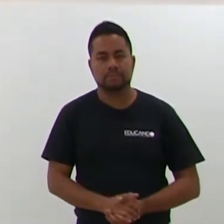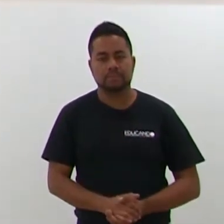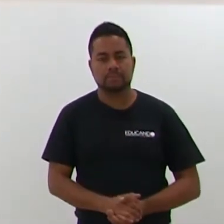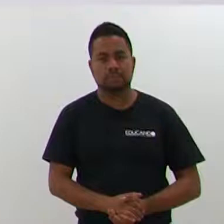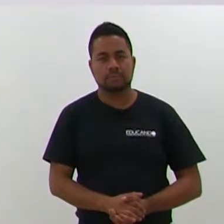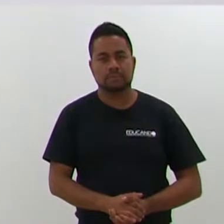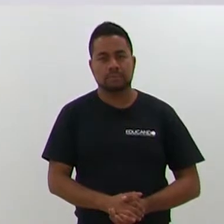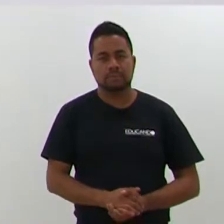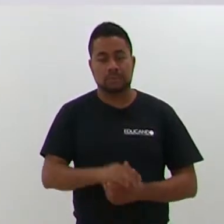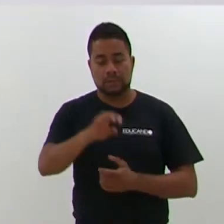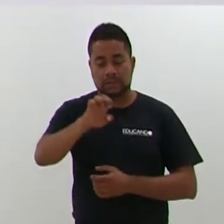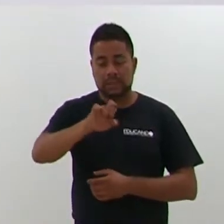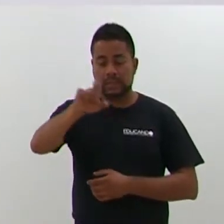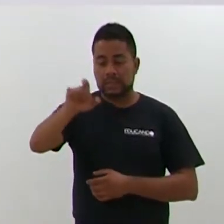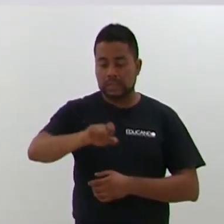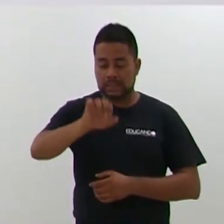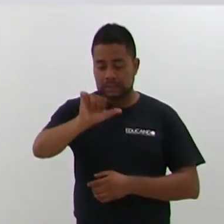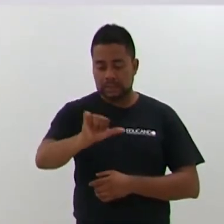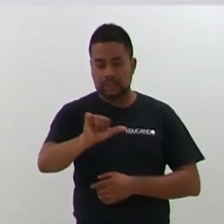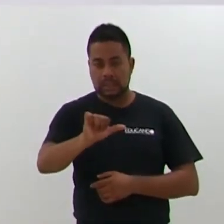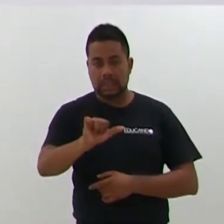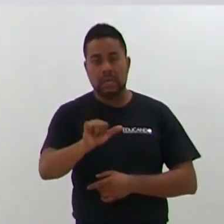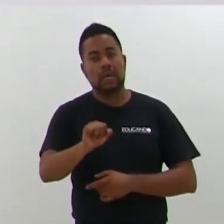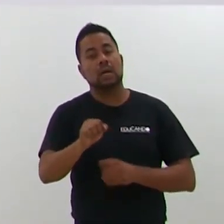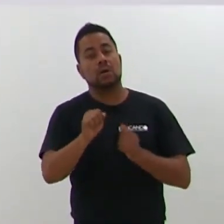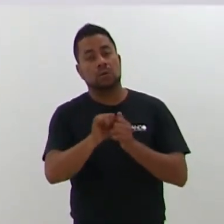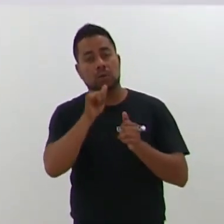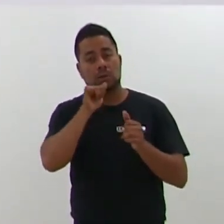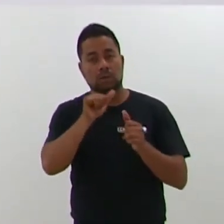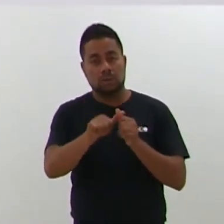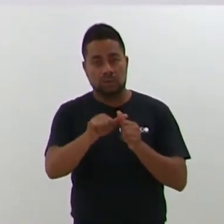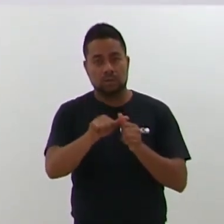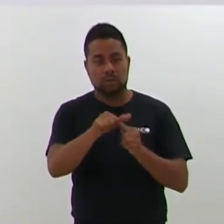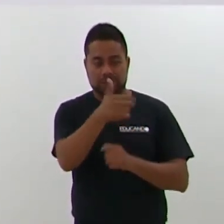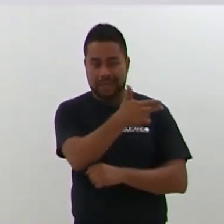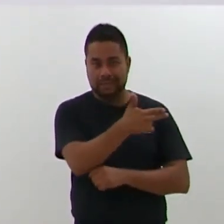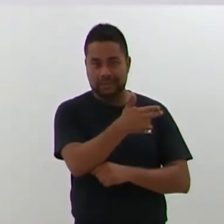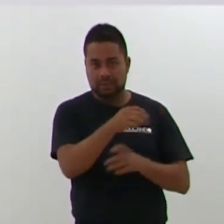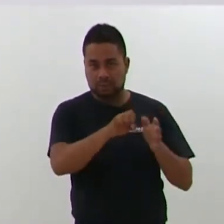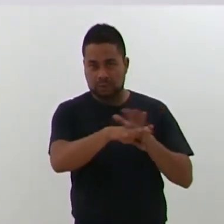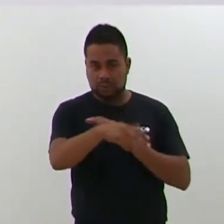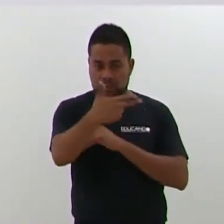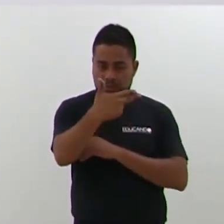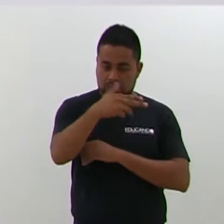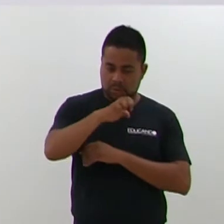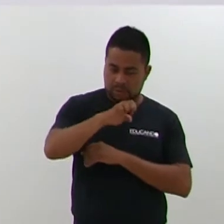con 6. Entonces, vamos a escribir el hexágono, por ejemplo,